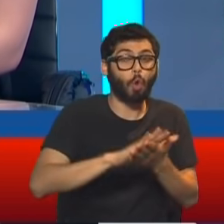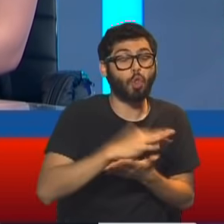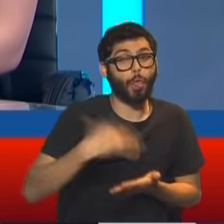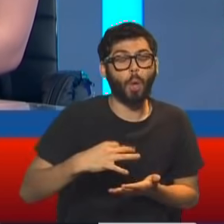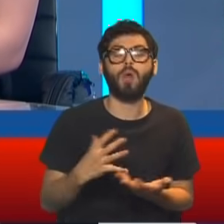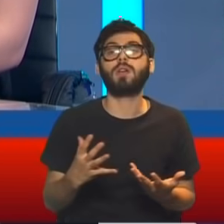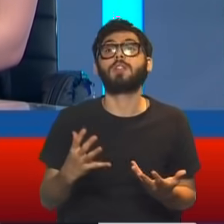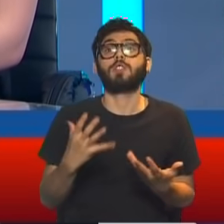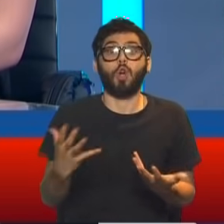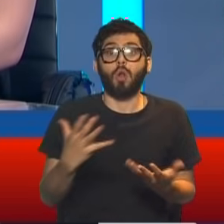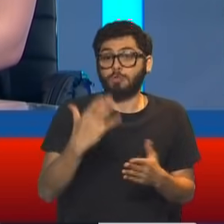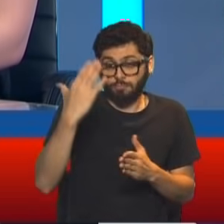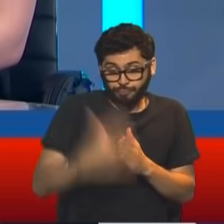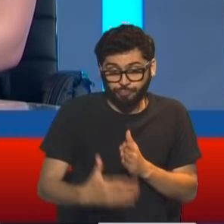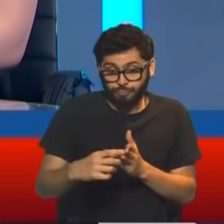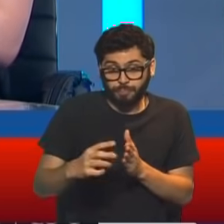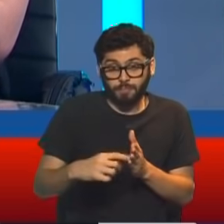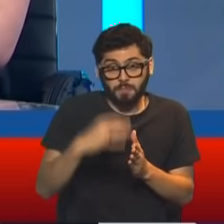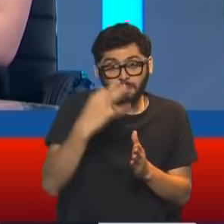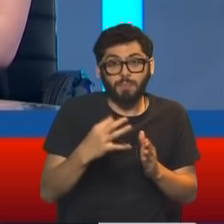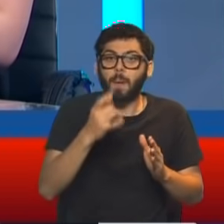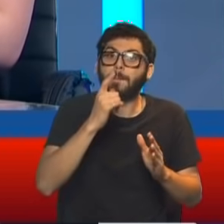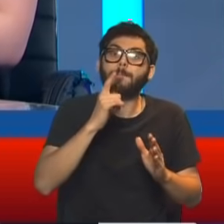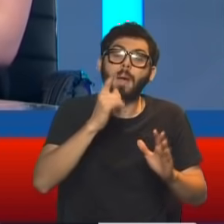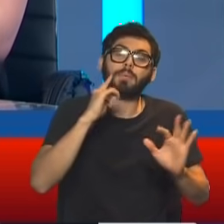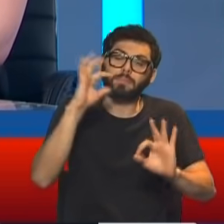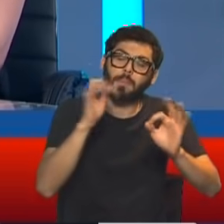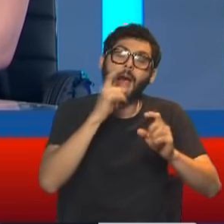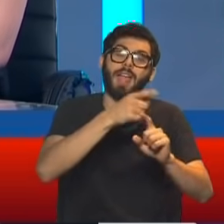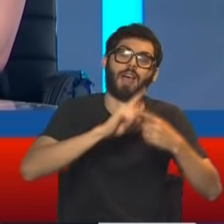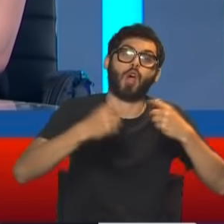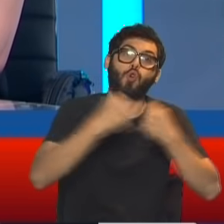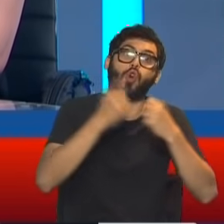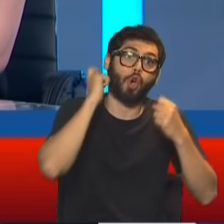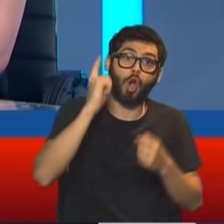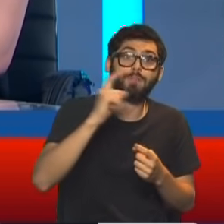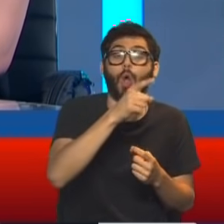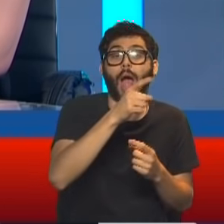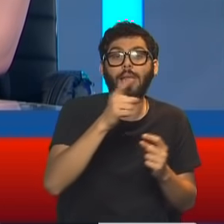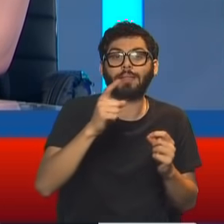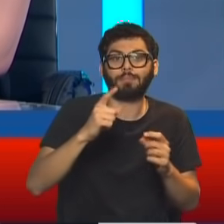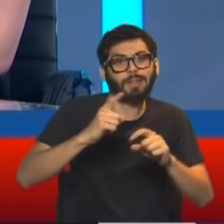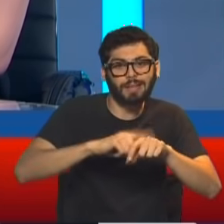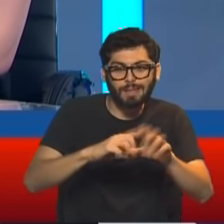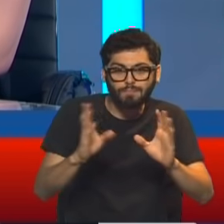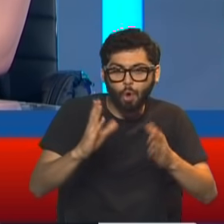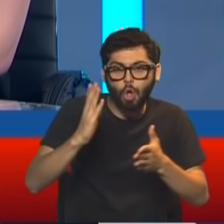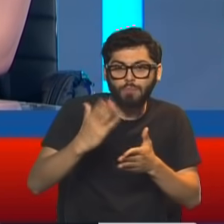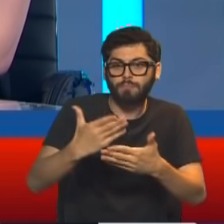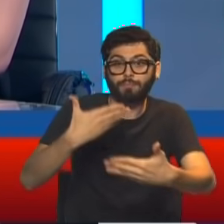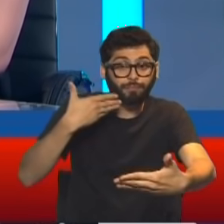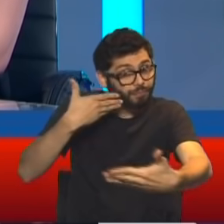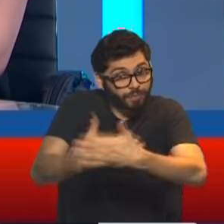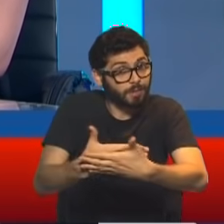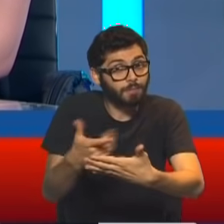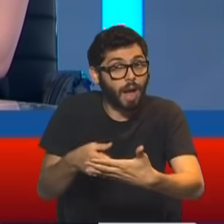incluso el plazo, digamos, el tiempo en el que se estima que finalmente va a estar el acuerdo, es el tiempo límite para que Argentina pueda llegar,